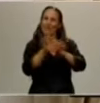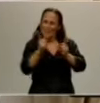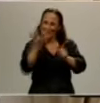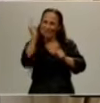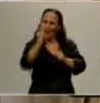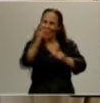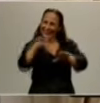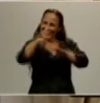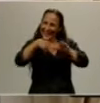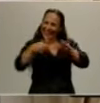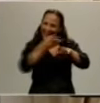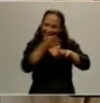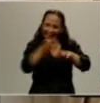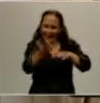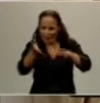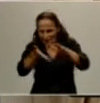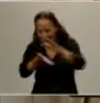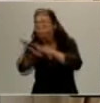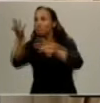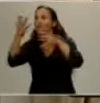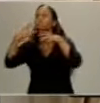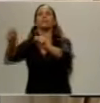Ariadna a la salida del laberinto.